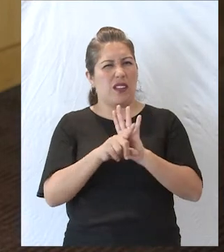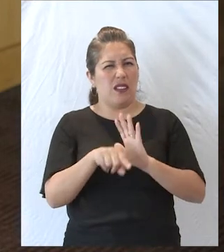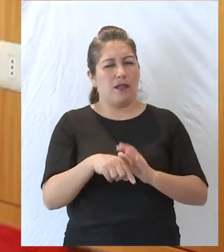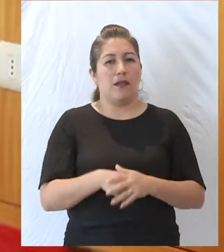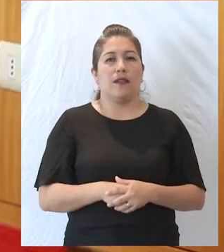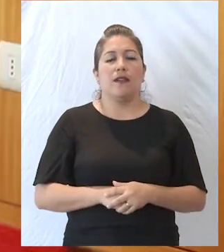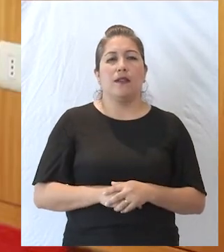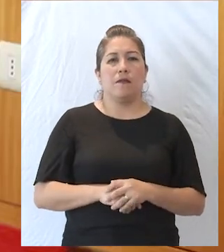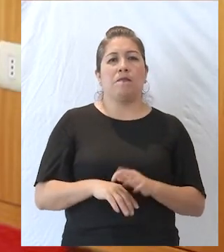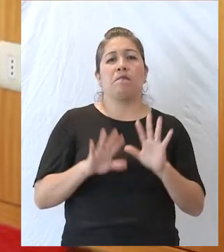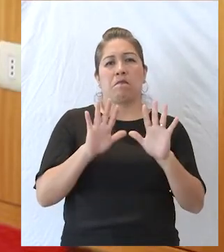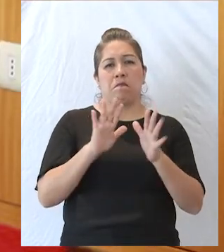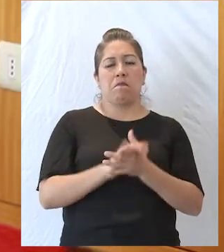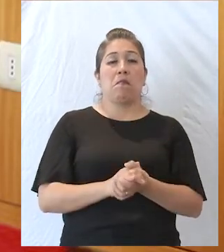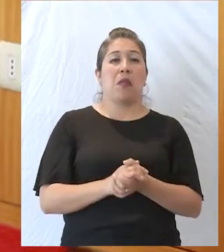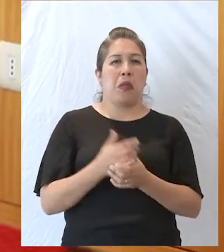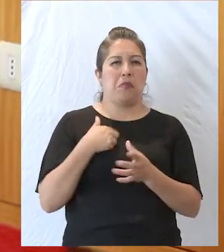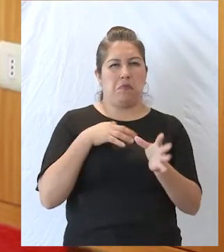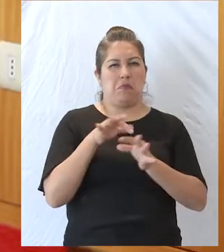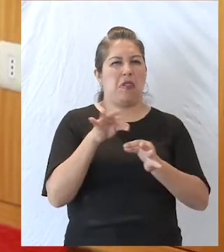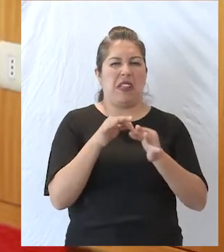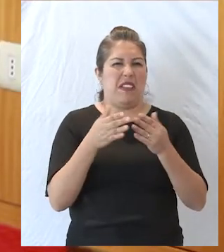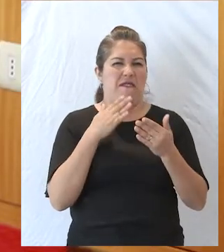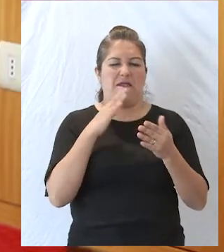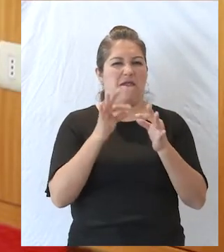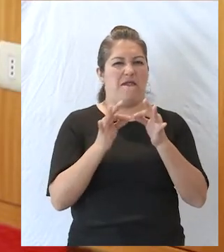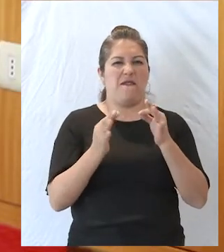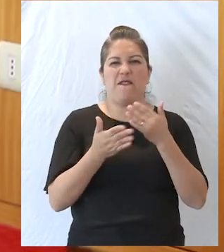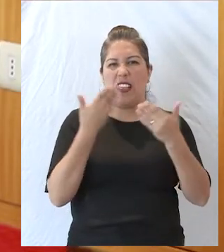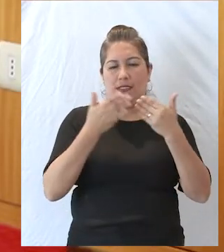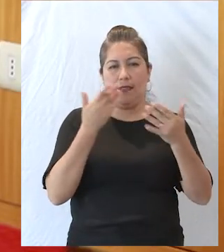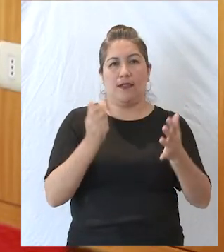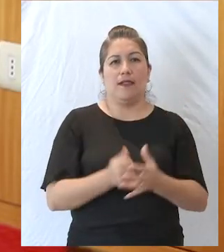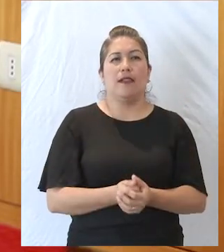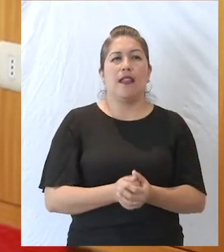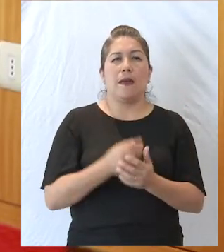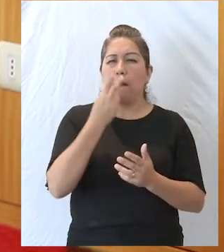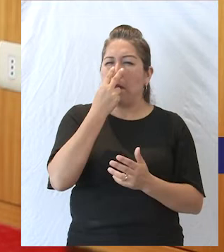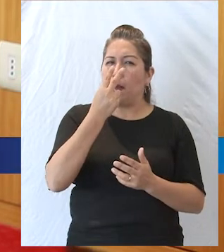esto? Significa algo sencillo, ¿no?